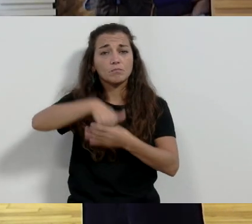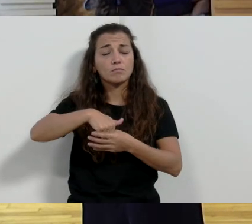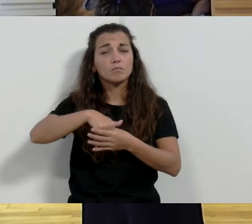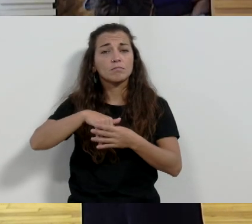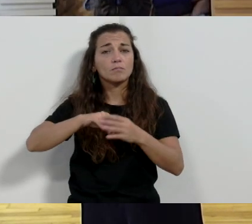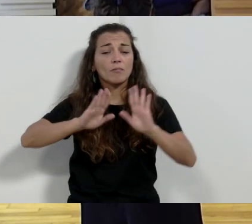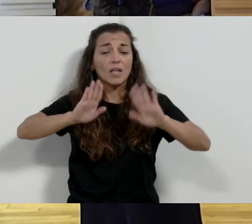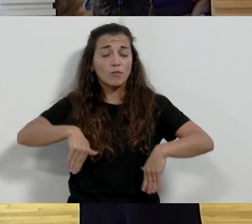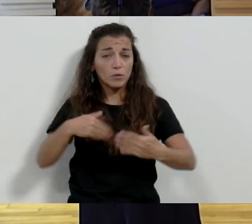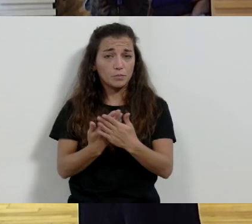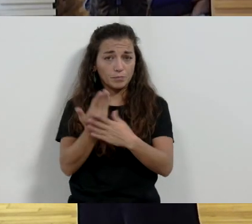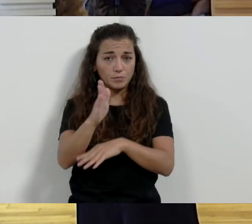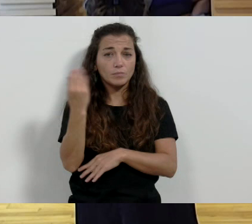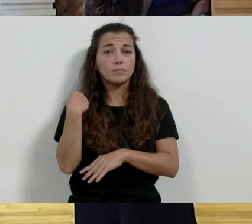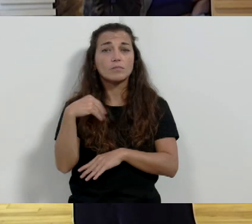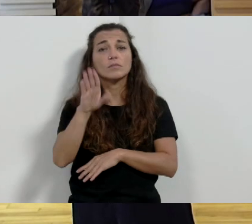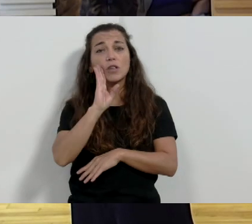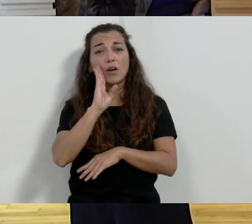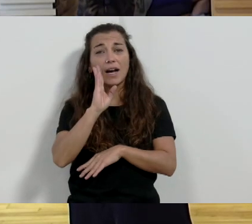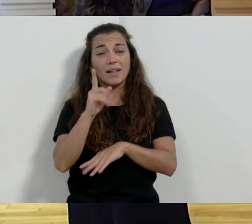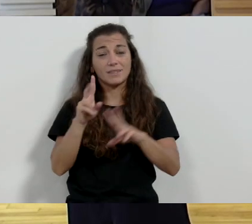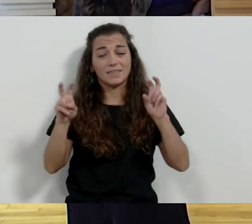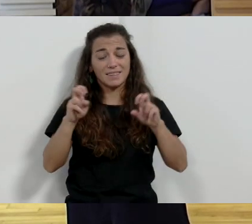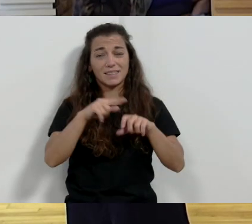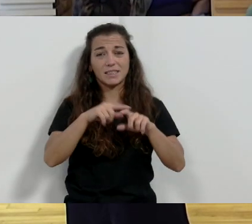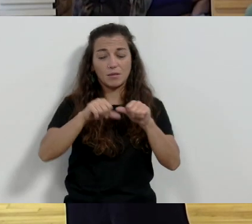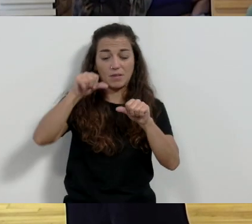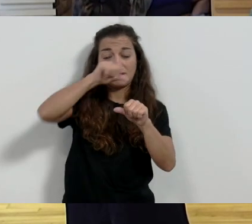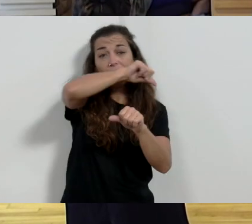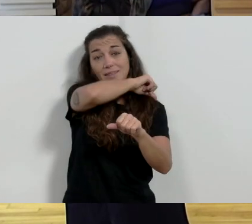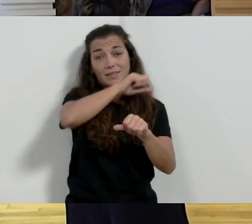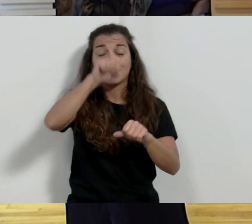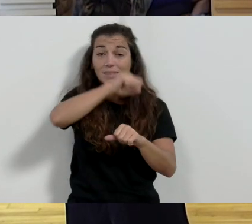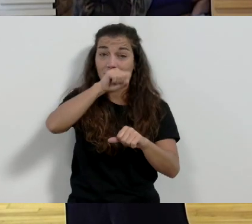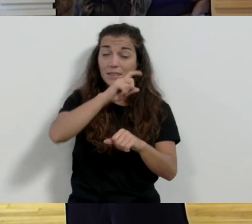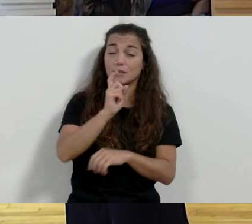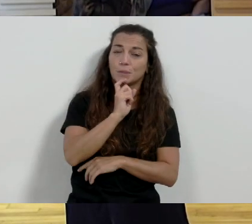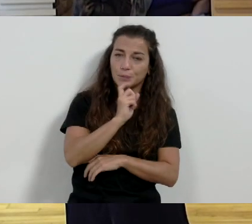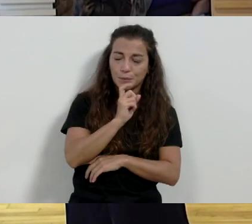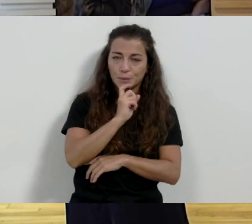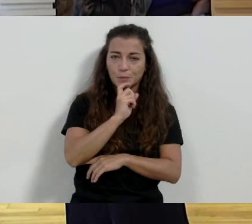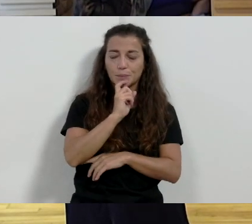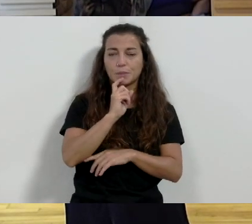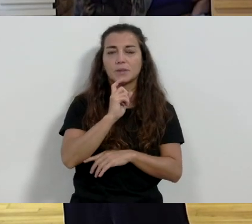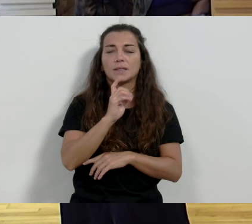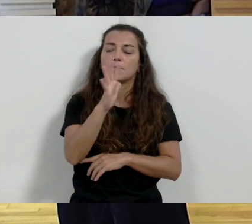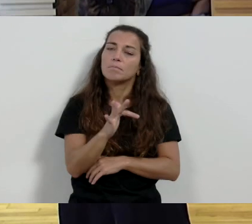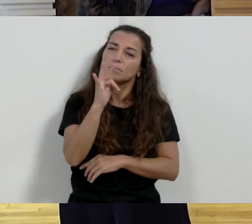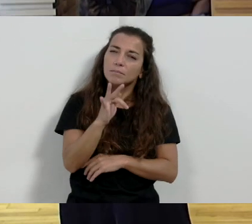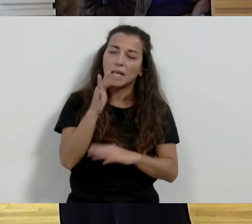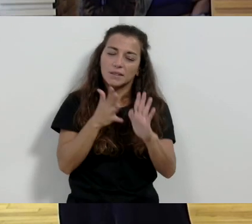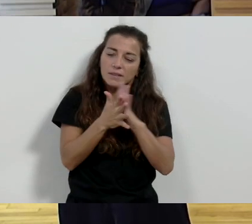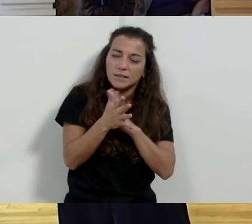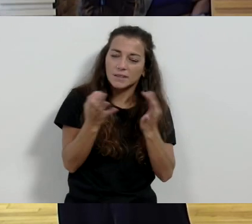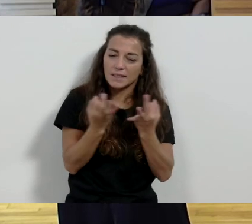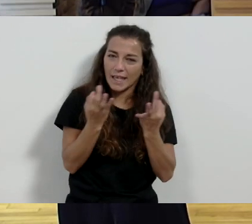digo, ajustando el tema retroactivo, que es complicado, y definiendo qué es un regalo y